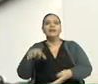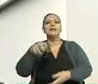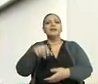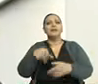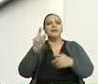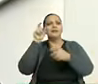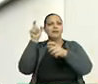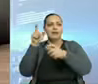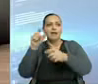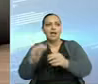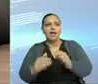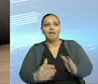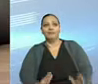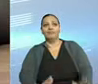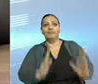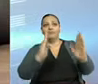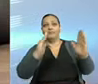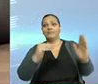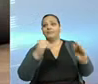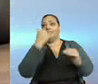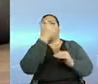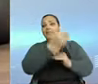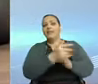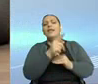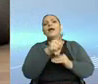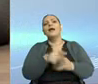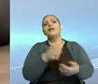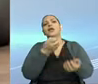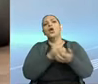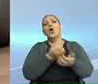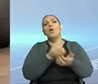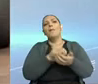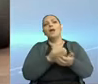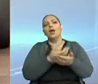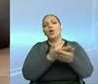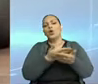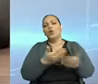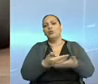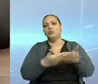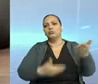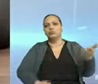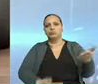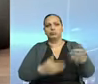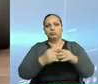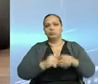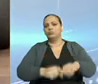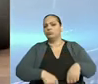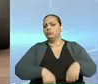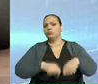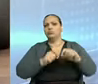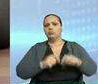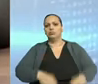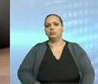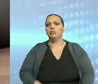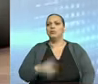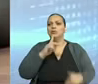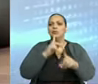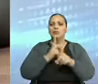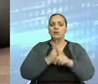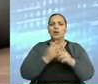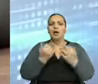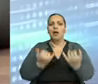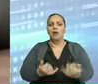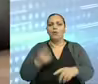de Guayaquil. He ordenado que por ningún motivo se pague un solo centavo de dólar al contratista proveedor relacionado con